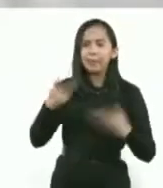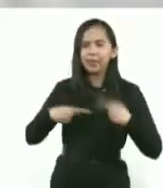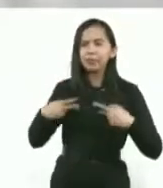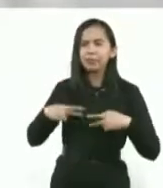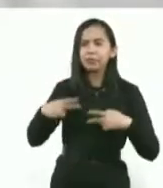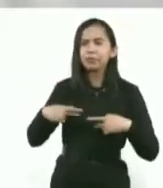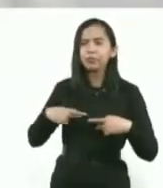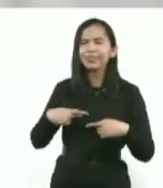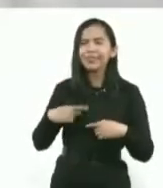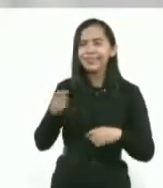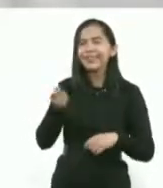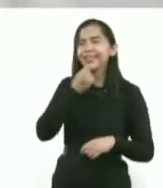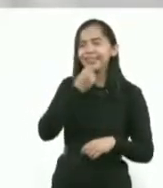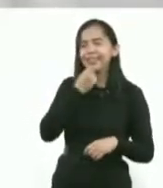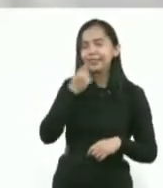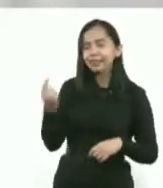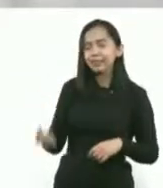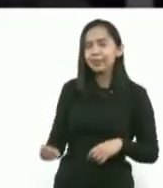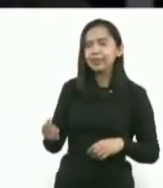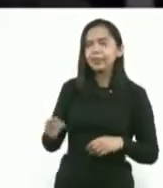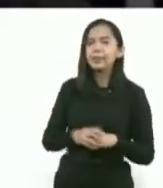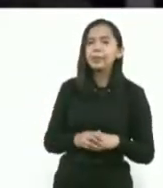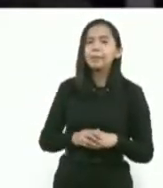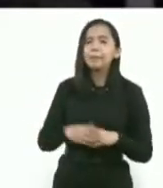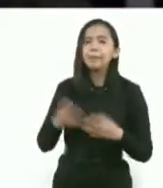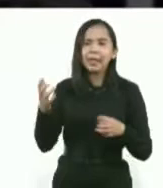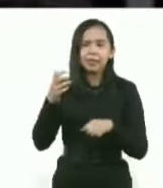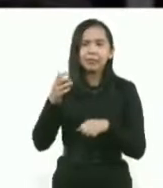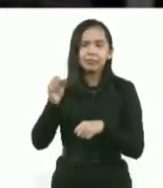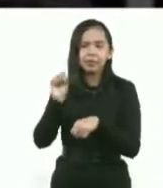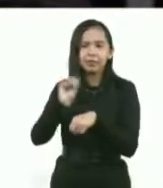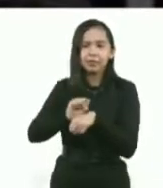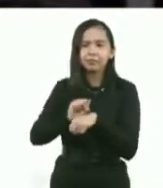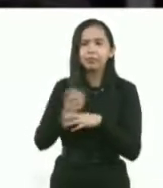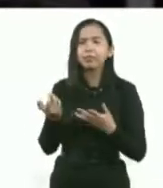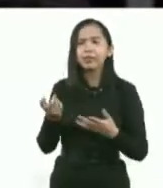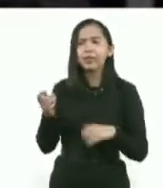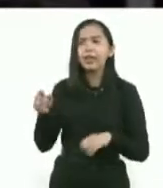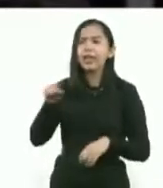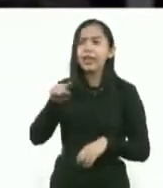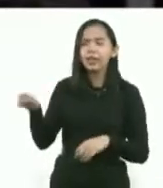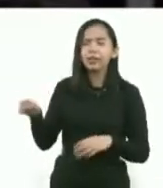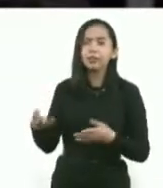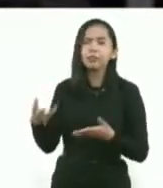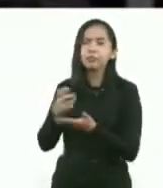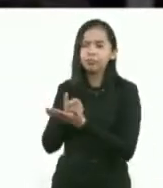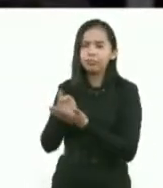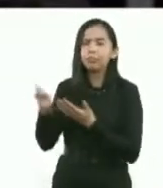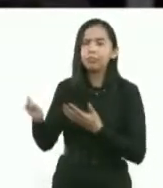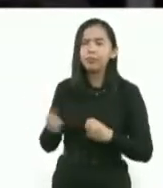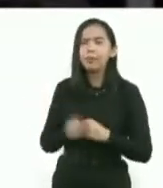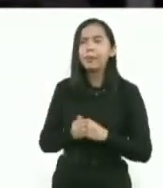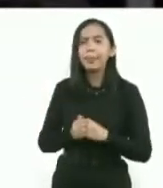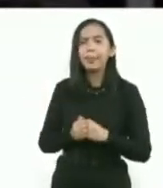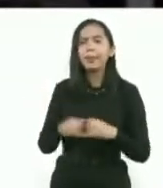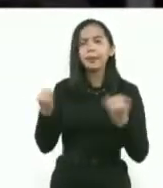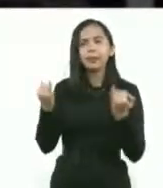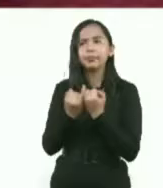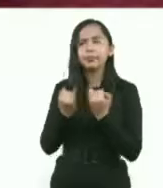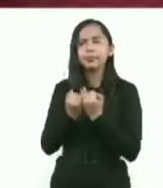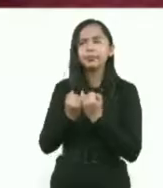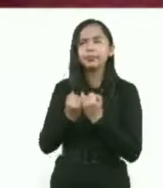hasta secundaria. Desde el gobierno de México nos apoyan en la terminación del tren interurbano